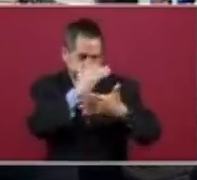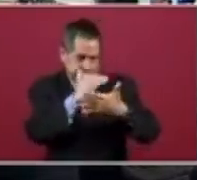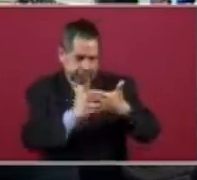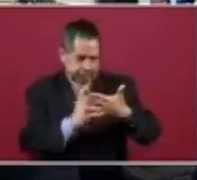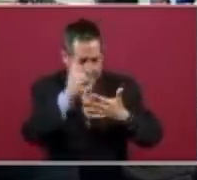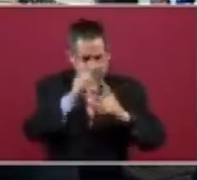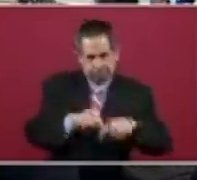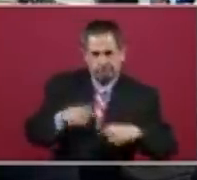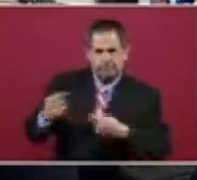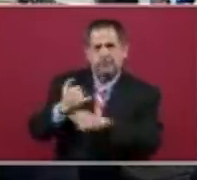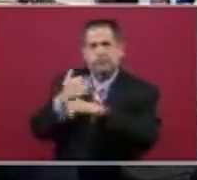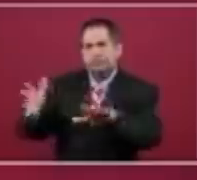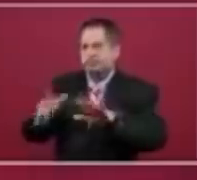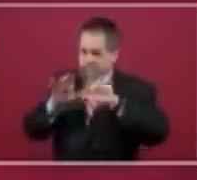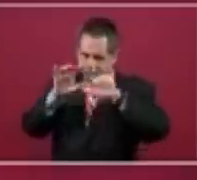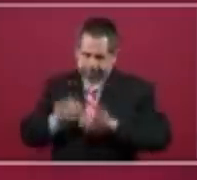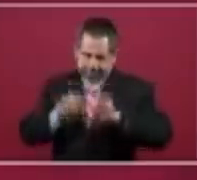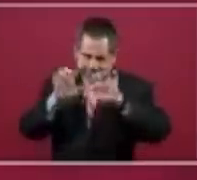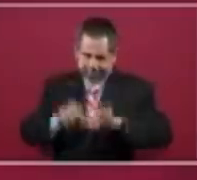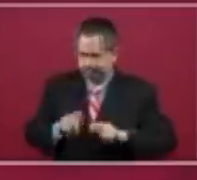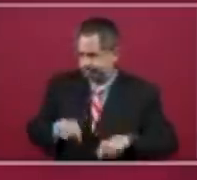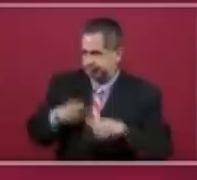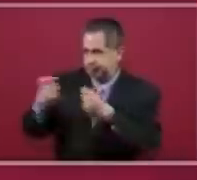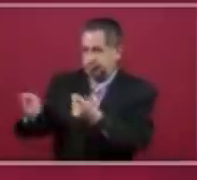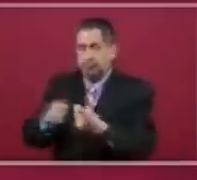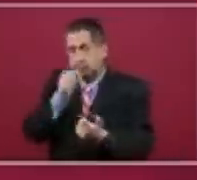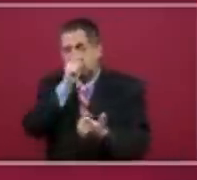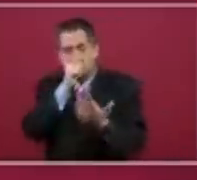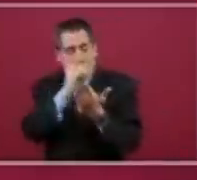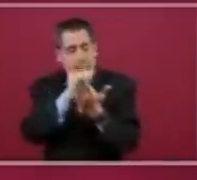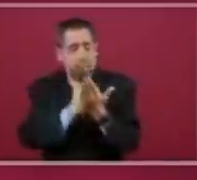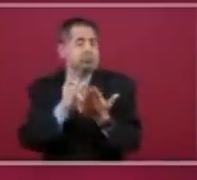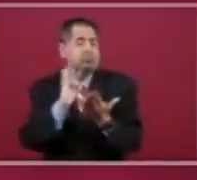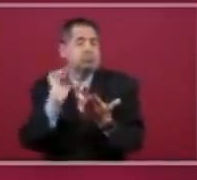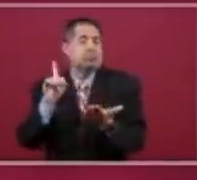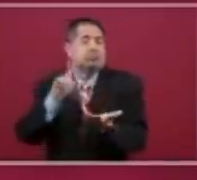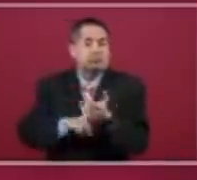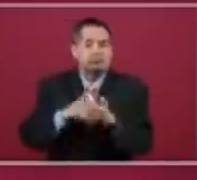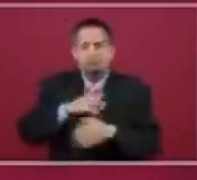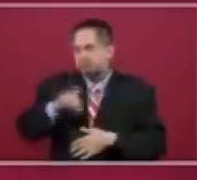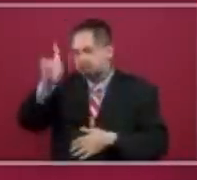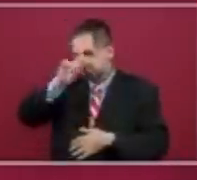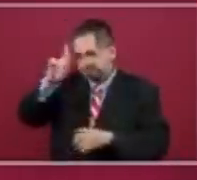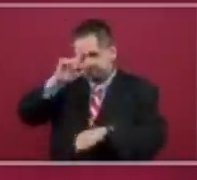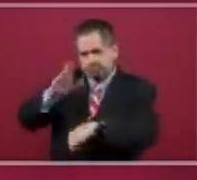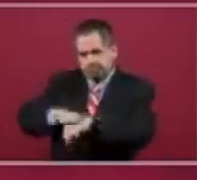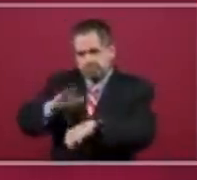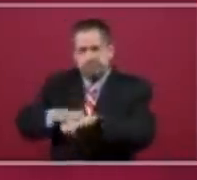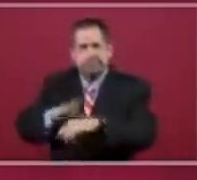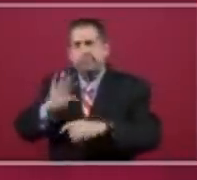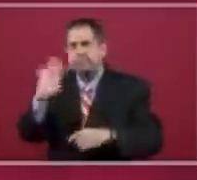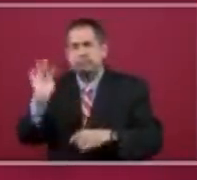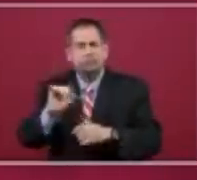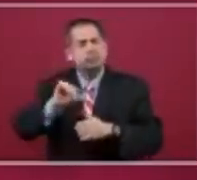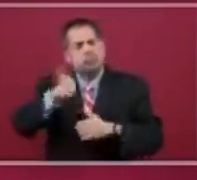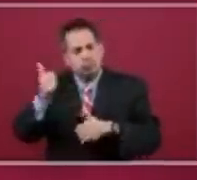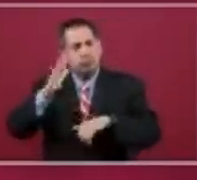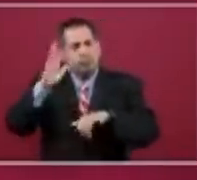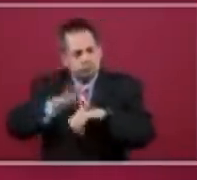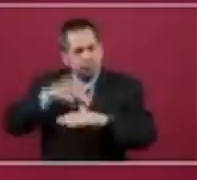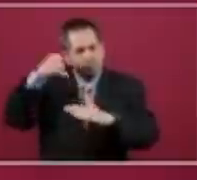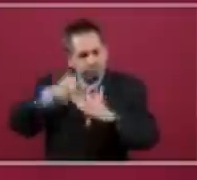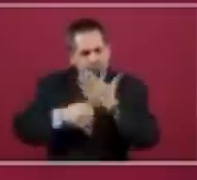técnico y científico, y esta hoja de ruta puede incluir recomendaciones para la realización de otros estudios